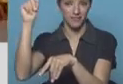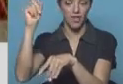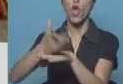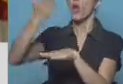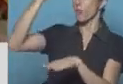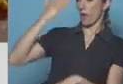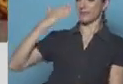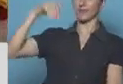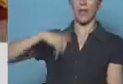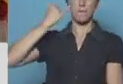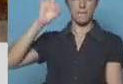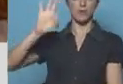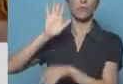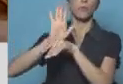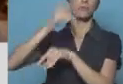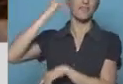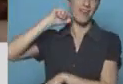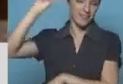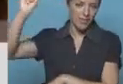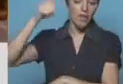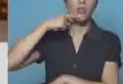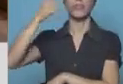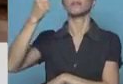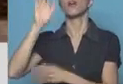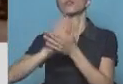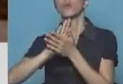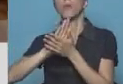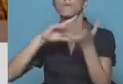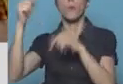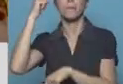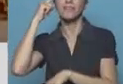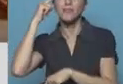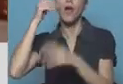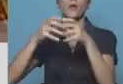ideas de lo que eran, bueno, lo que podría decirse la izquierda, los movimientos más